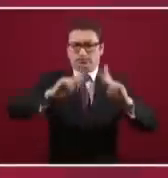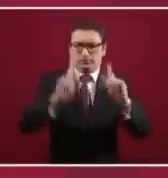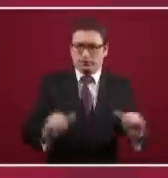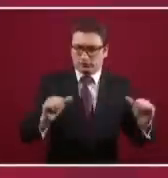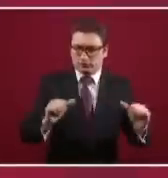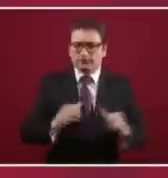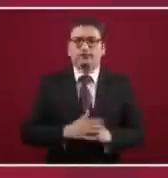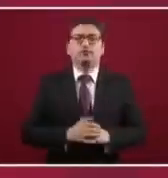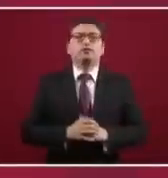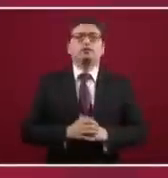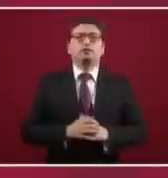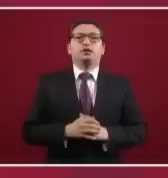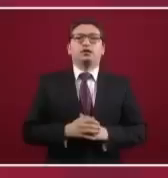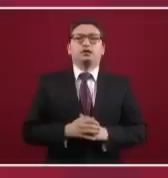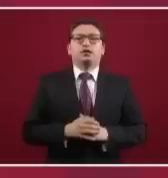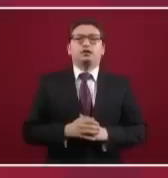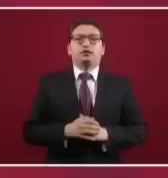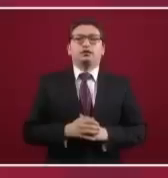Repito,